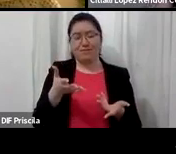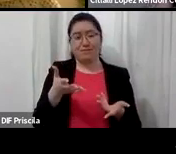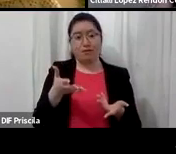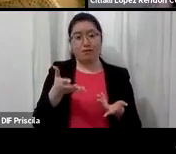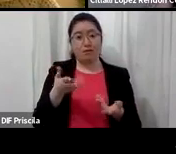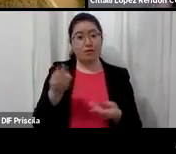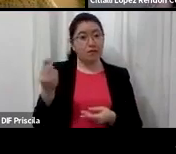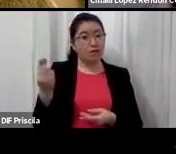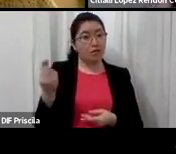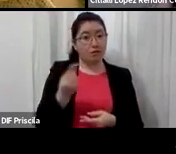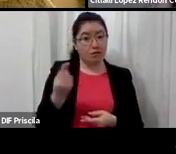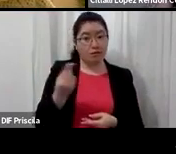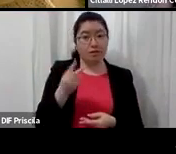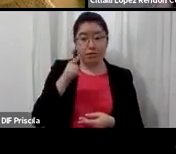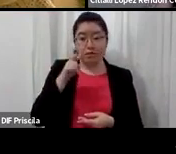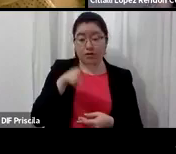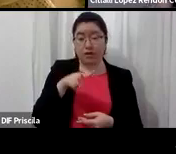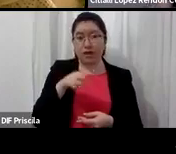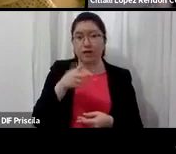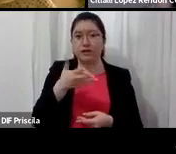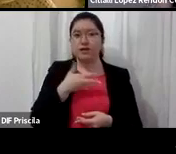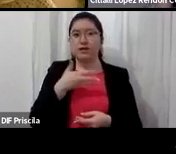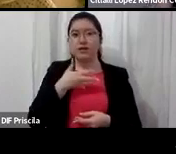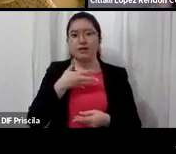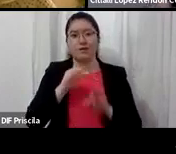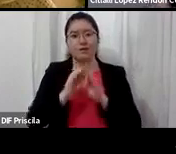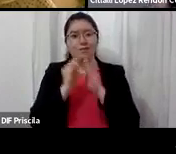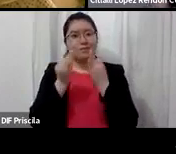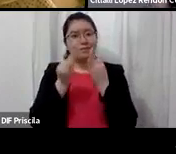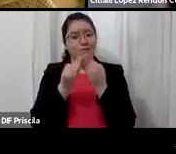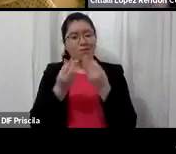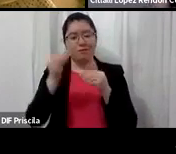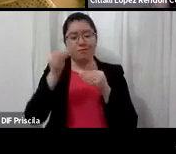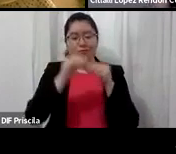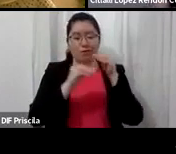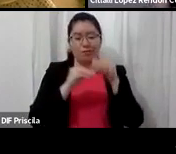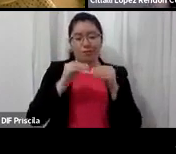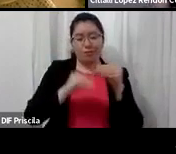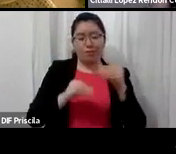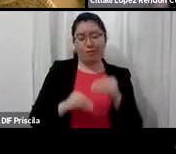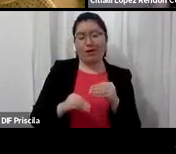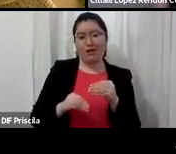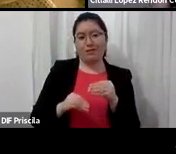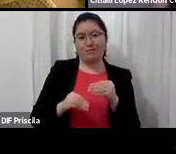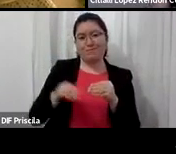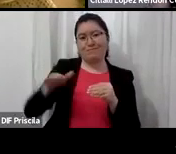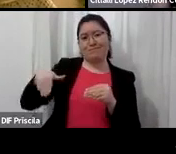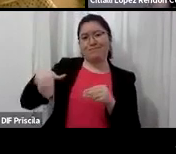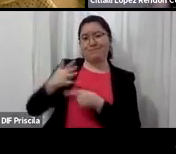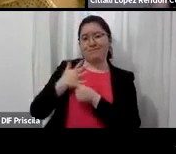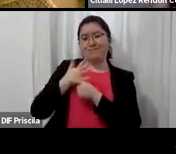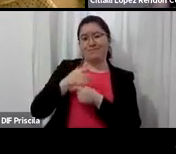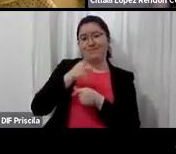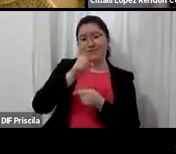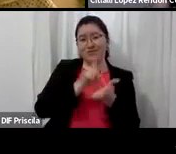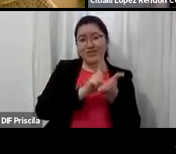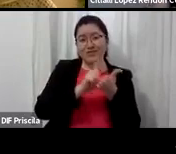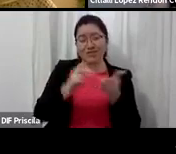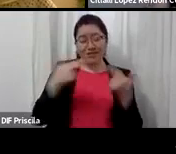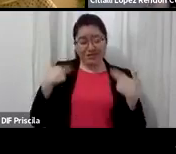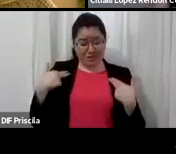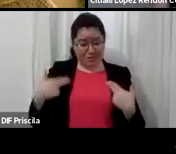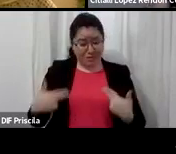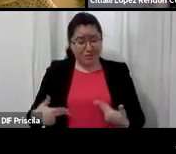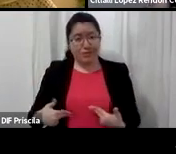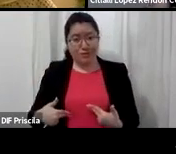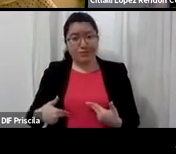que haber como esto que decían, ustedes están en un programa de derechos humanos que tienen una dimensión de educación para la paz,